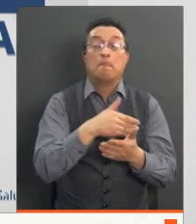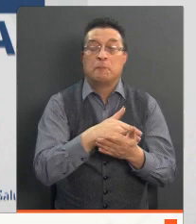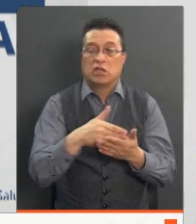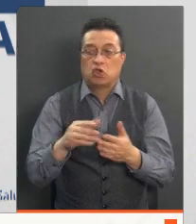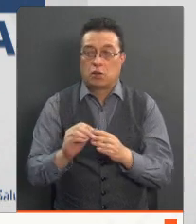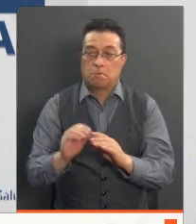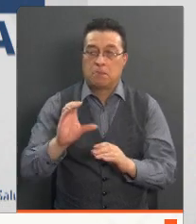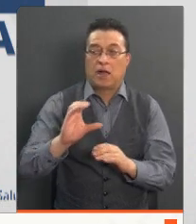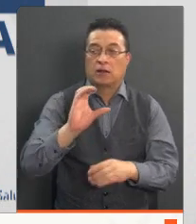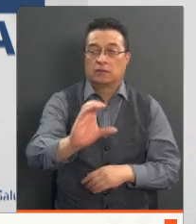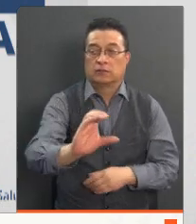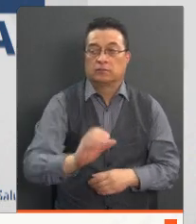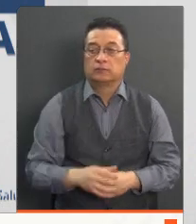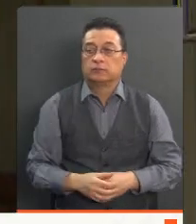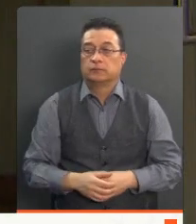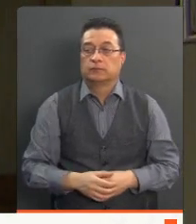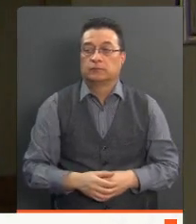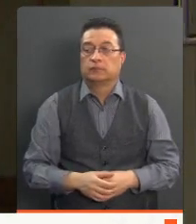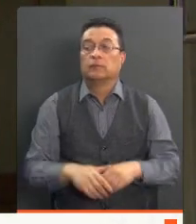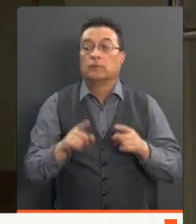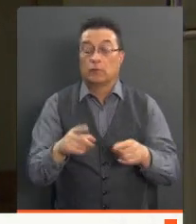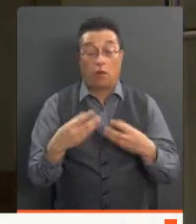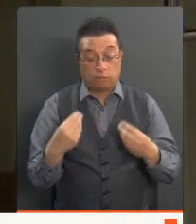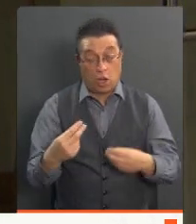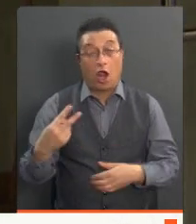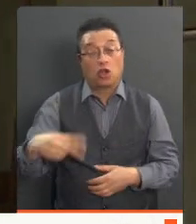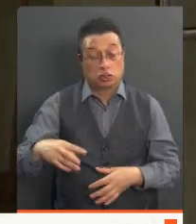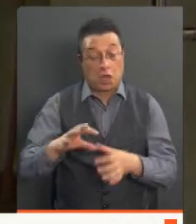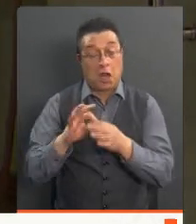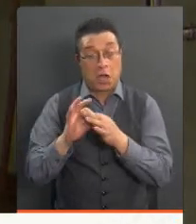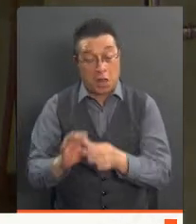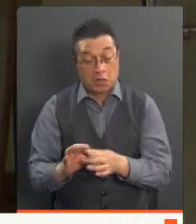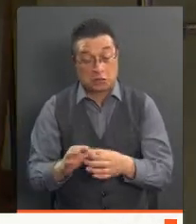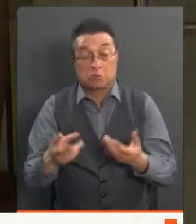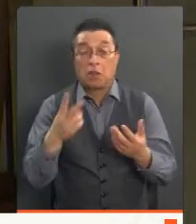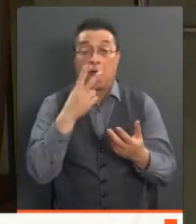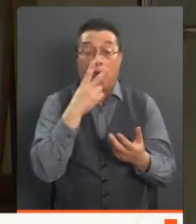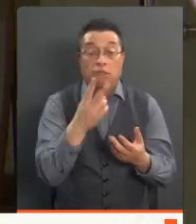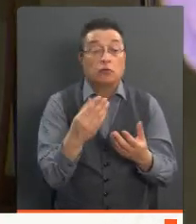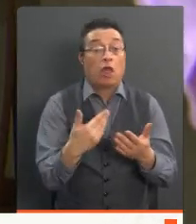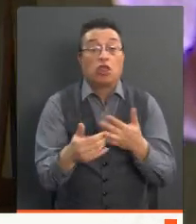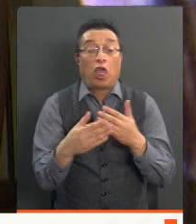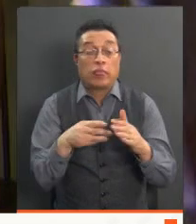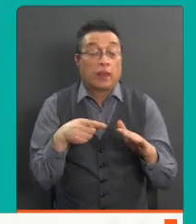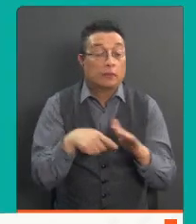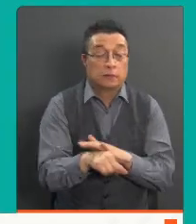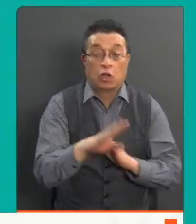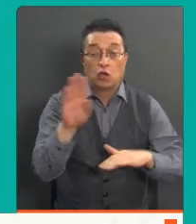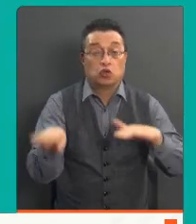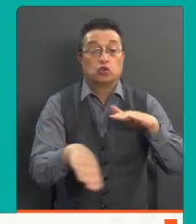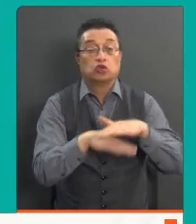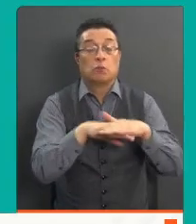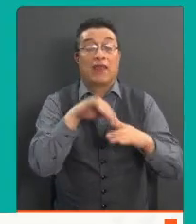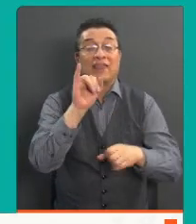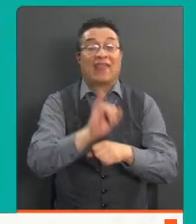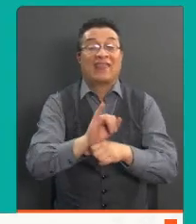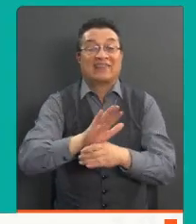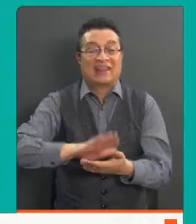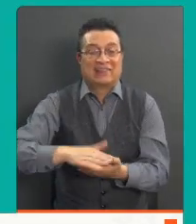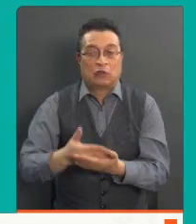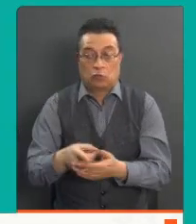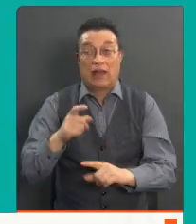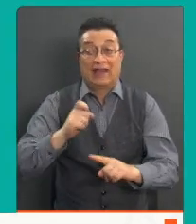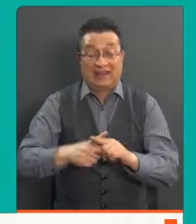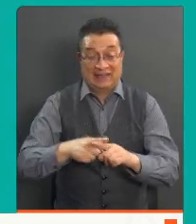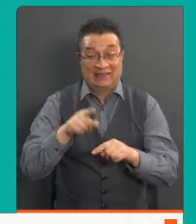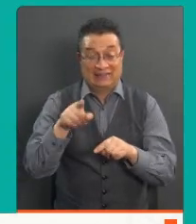Le agradezco esa buena noticia. Vamos a ver a dónde hay que meterse. Superintendencia de Salud. Los exafiliados deben